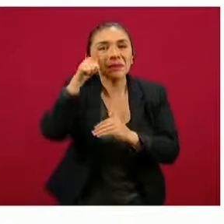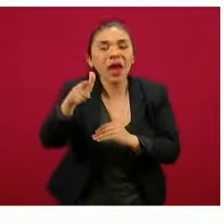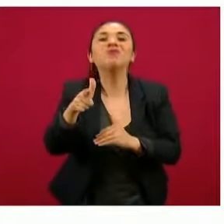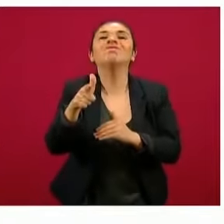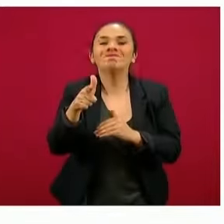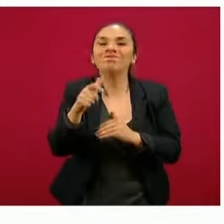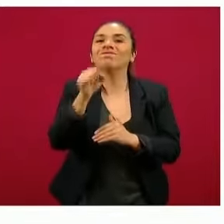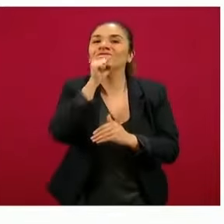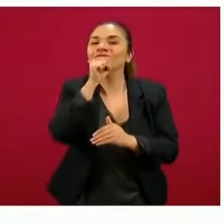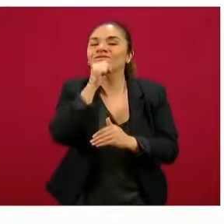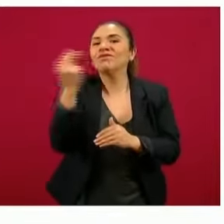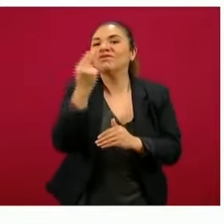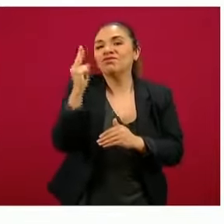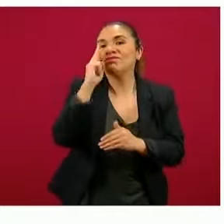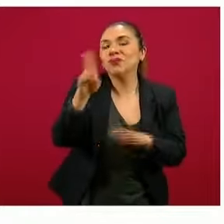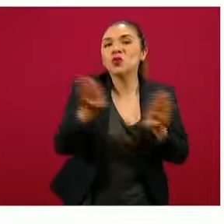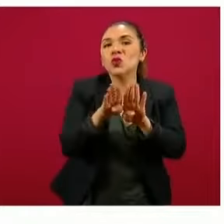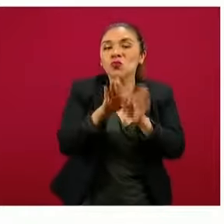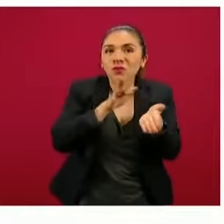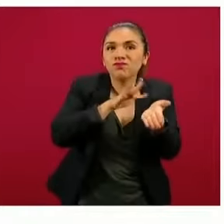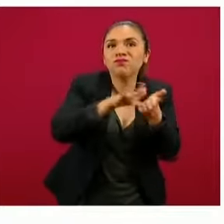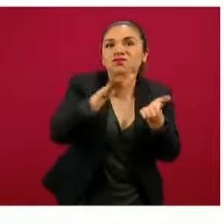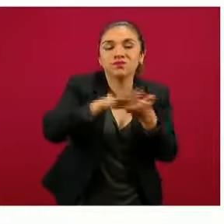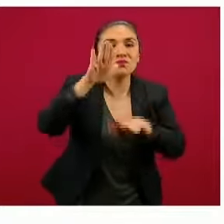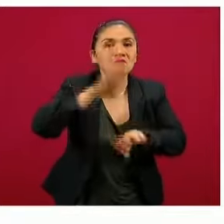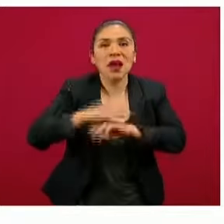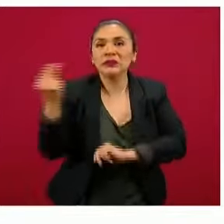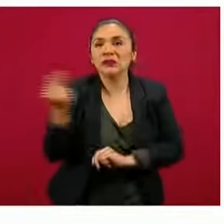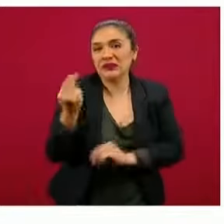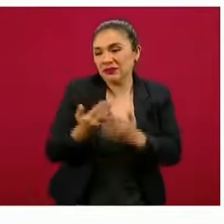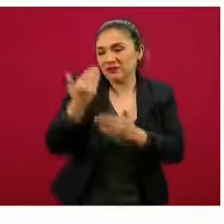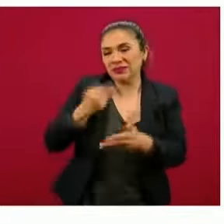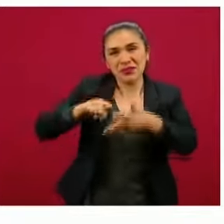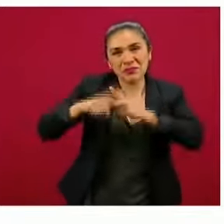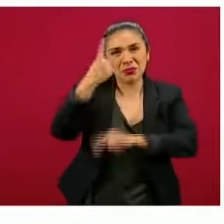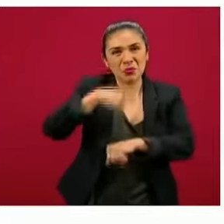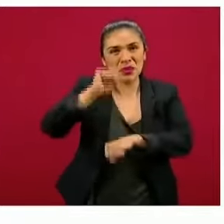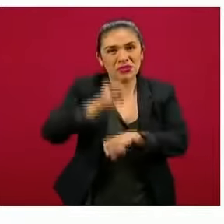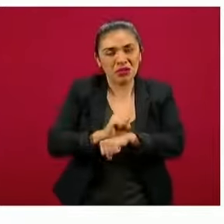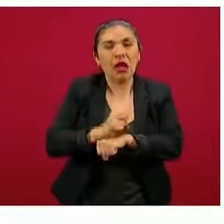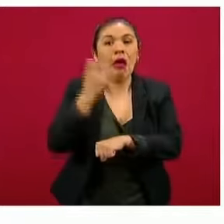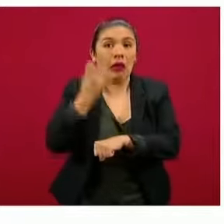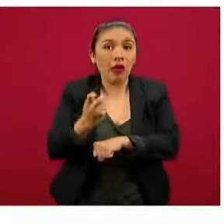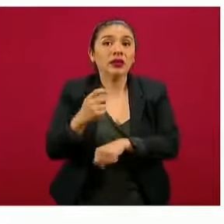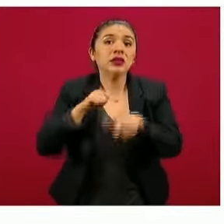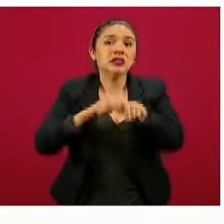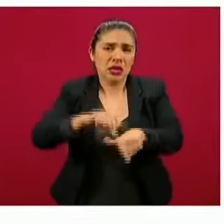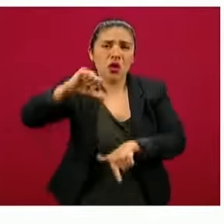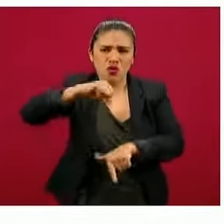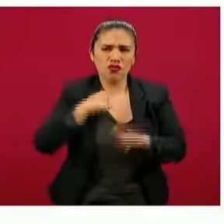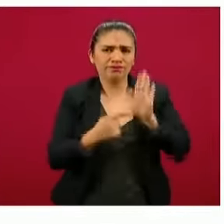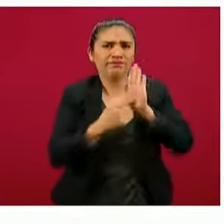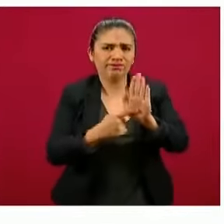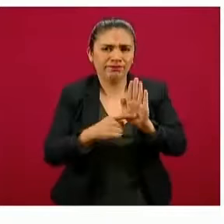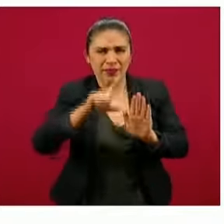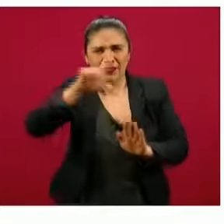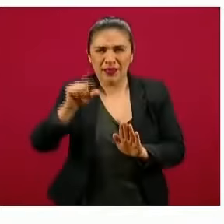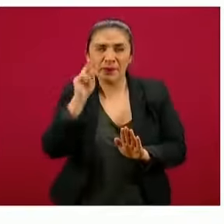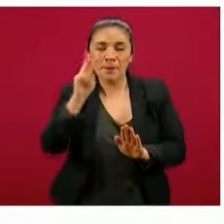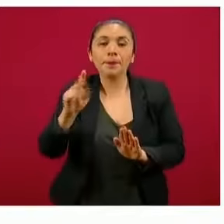principales indicadores que detonó las acciones que iniciaron la semana pasada y que vamos a presentar también el día de hoy. A